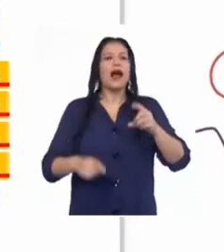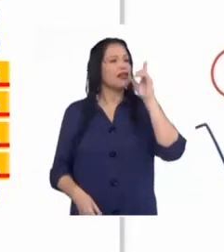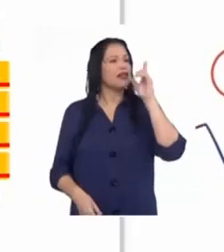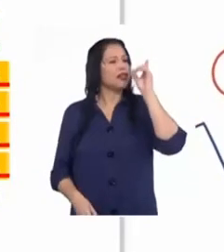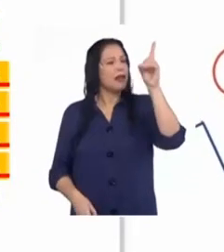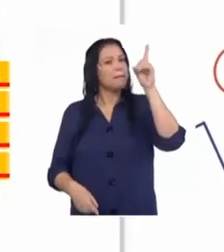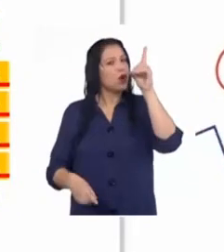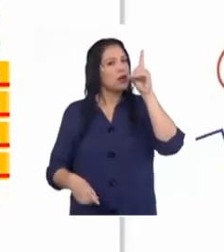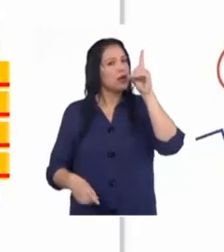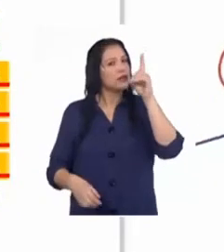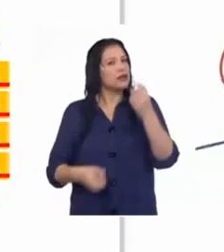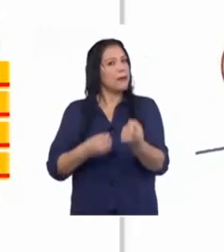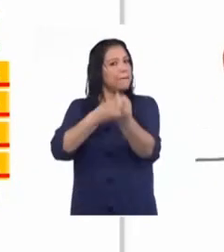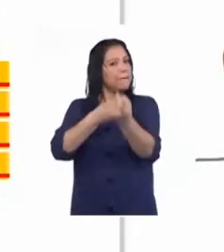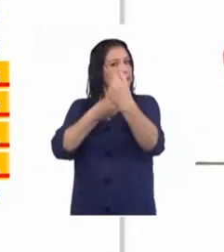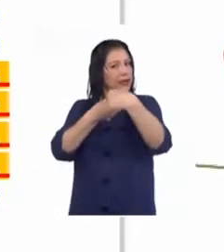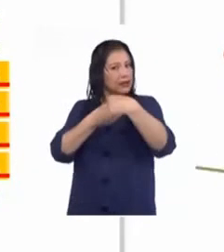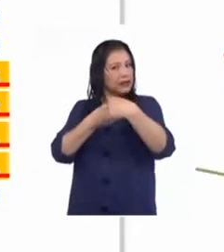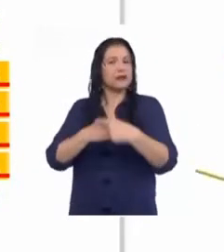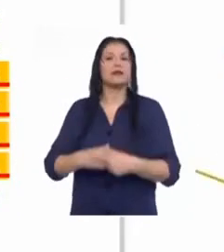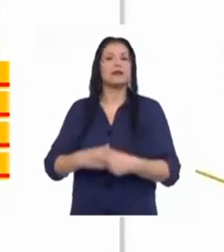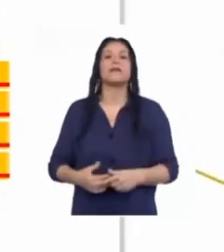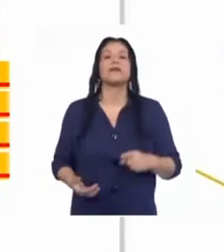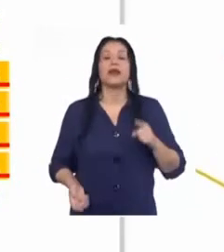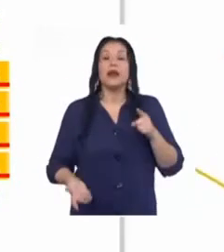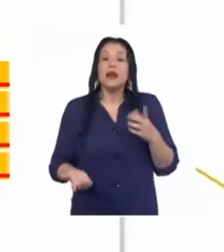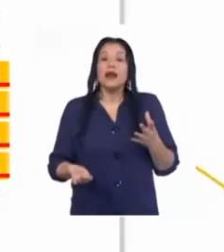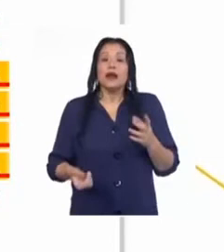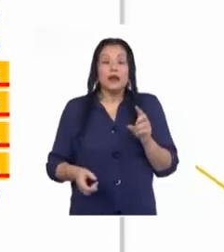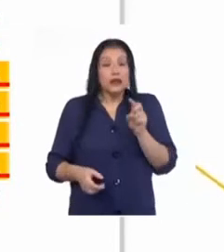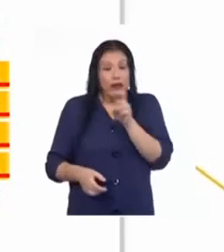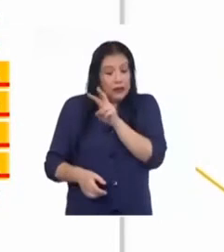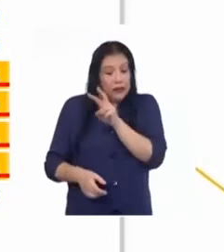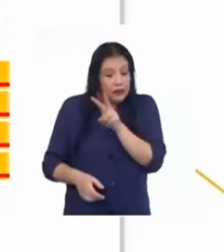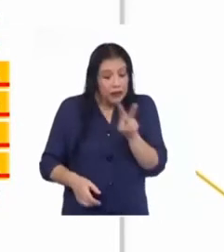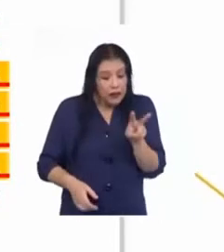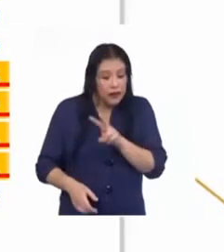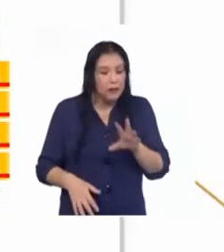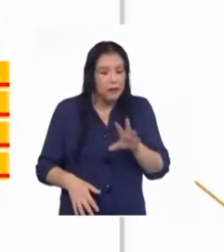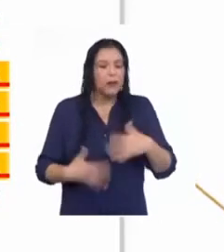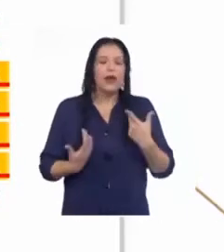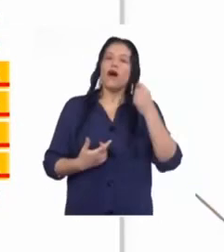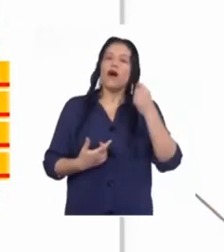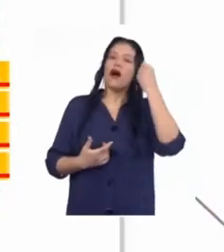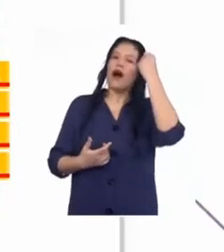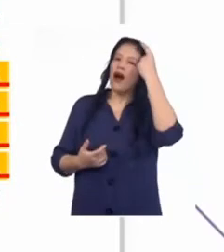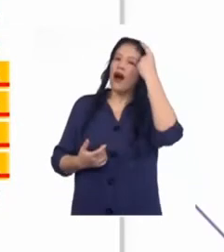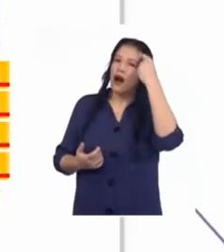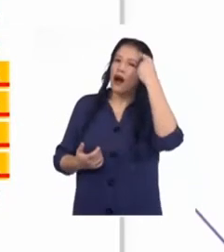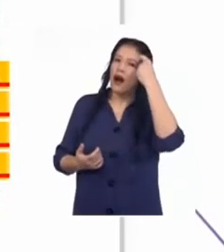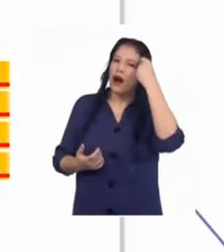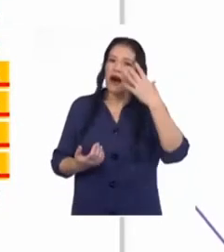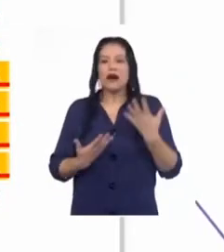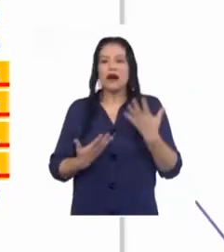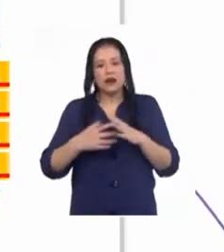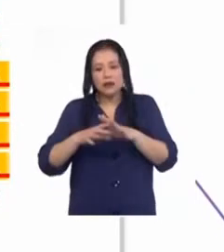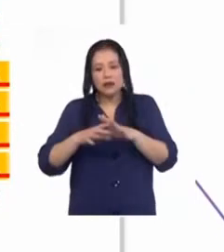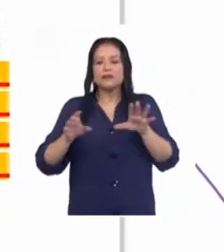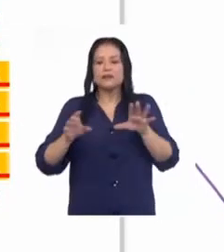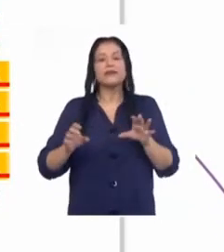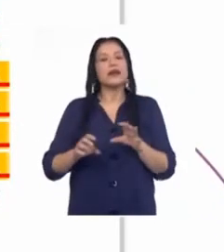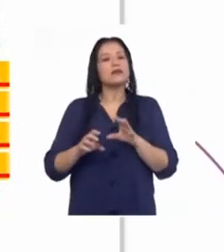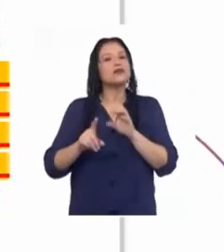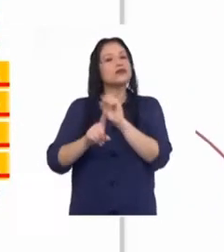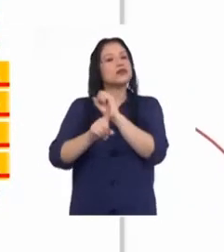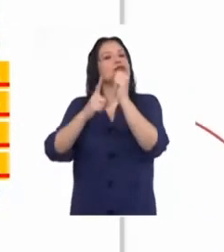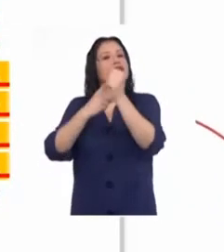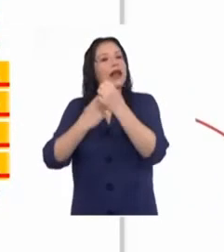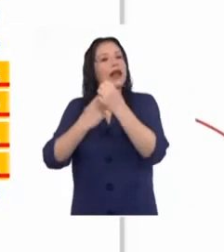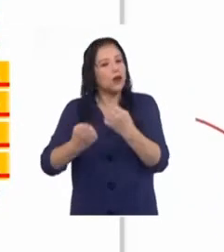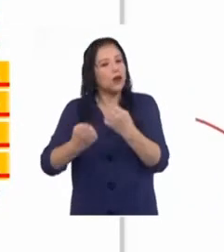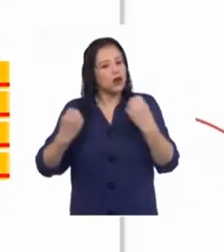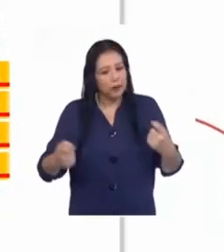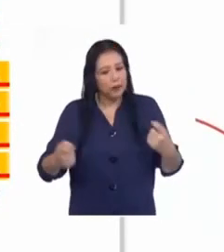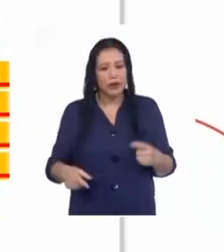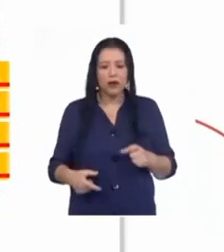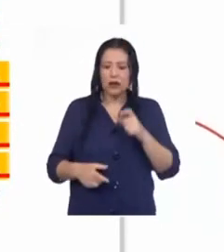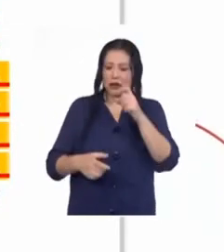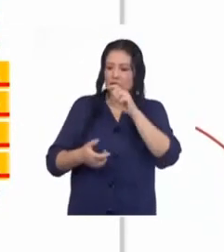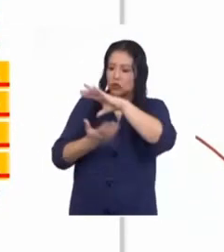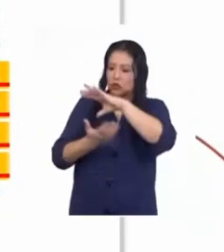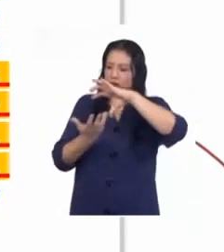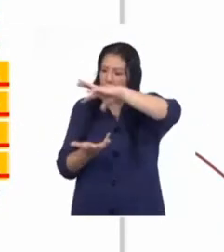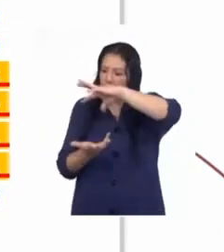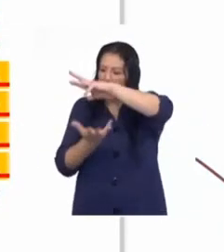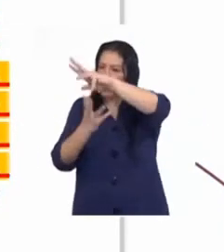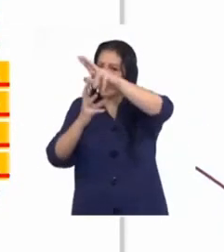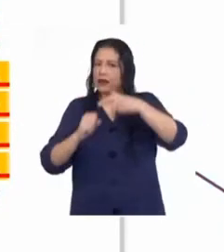democracia participativa. De este texto, también puedo inferir que el ambiente socioeconómico y el nivel de desarrollo de cada país